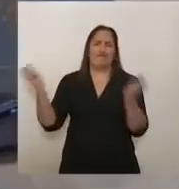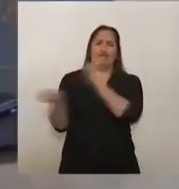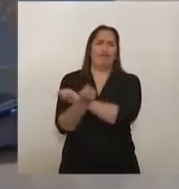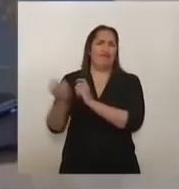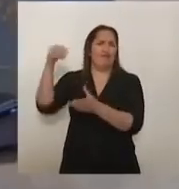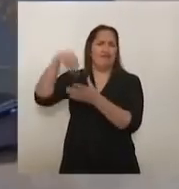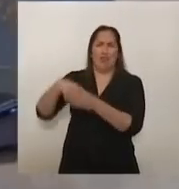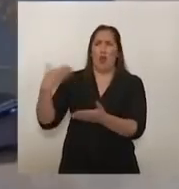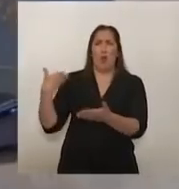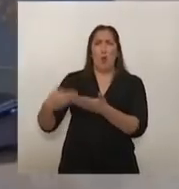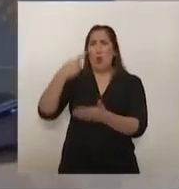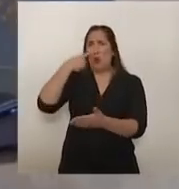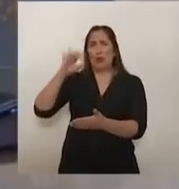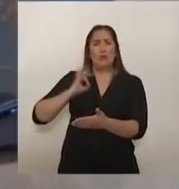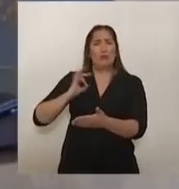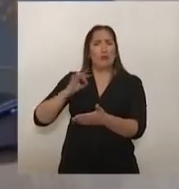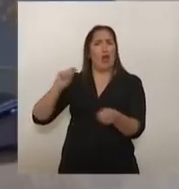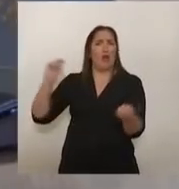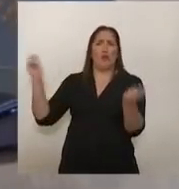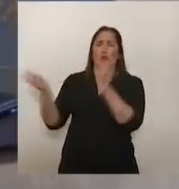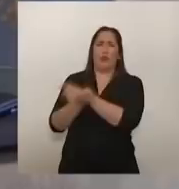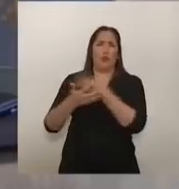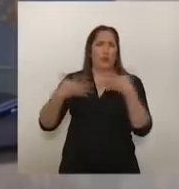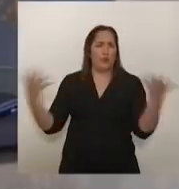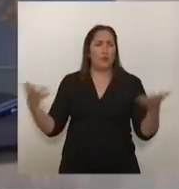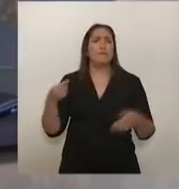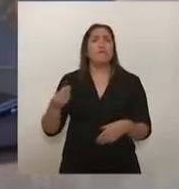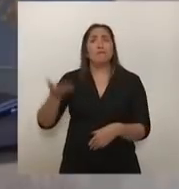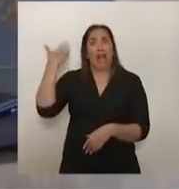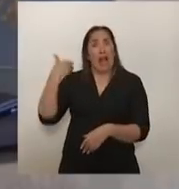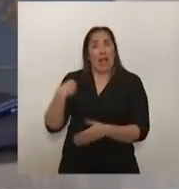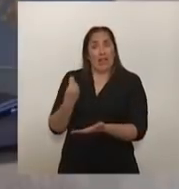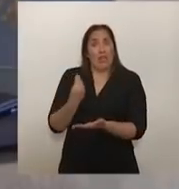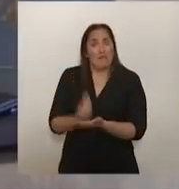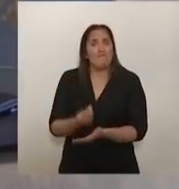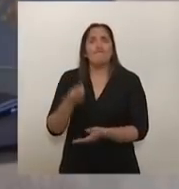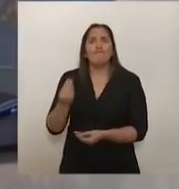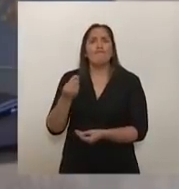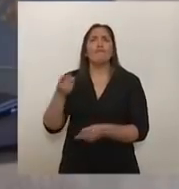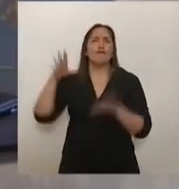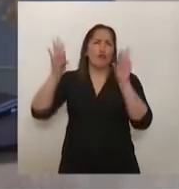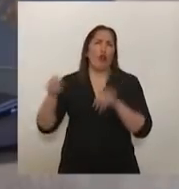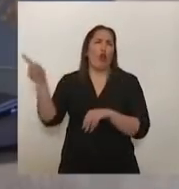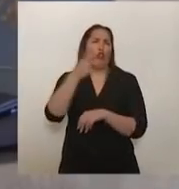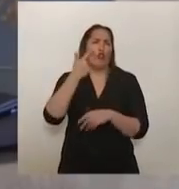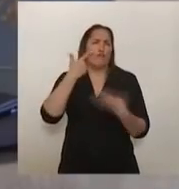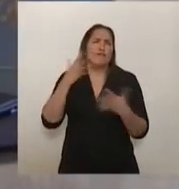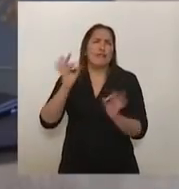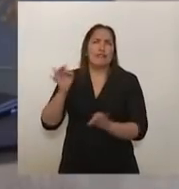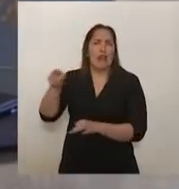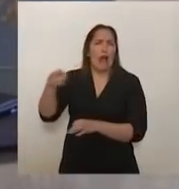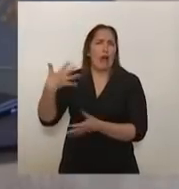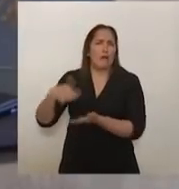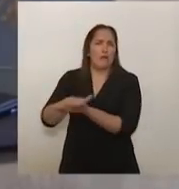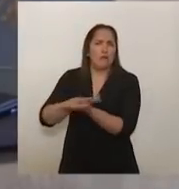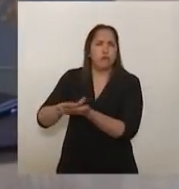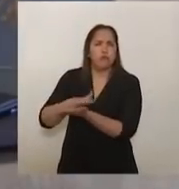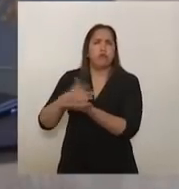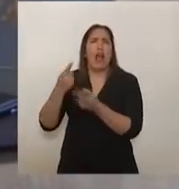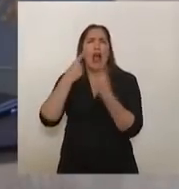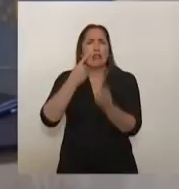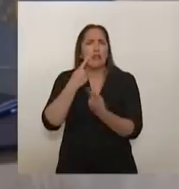PAMI en los últimos años. Cuando llegamos era un organismo conocido por la corrupción y por la mala atención a